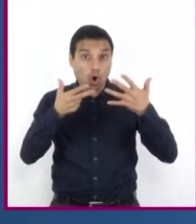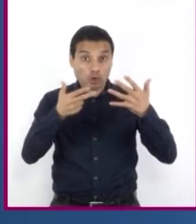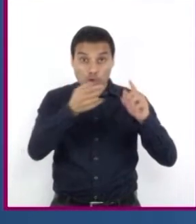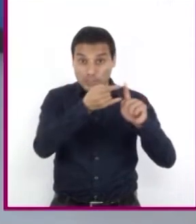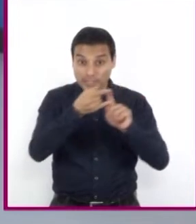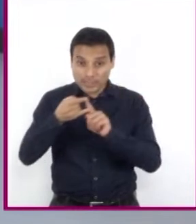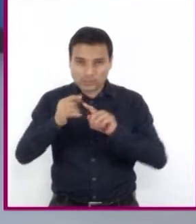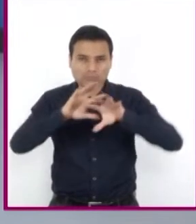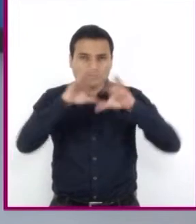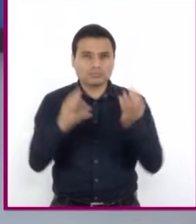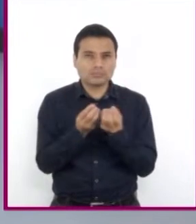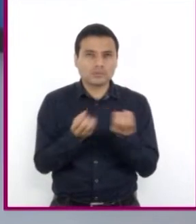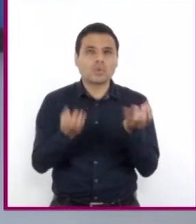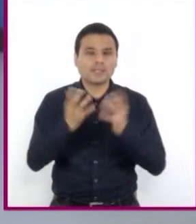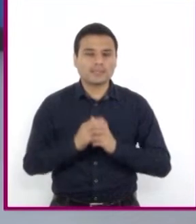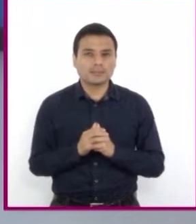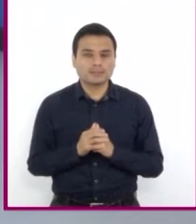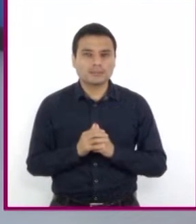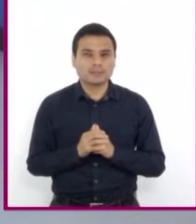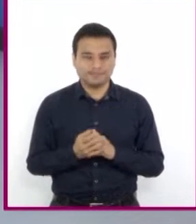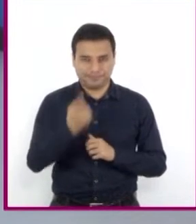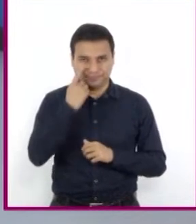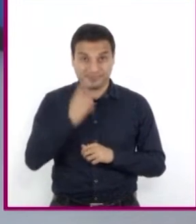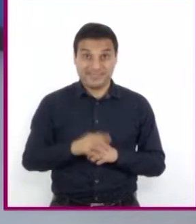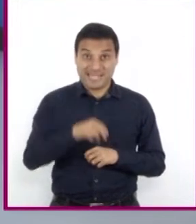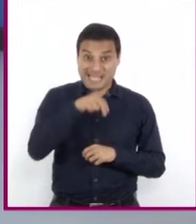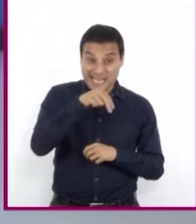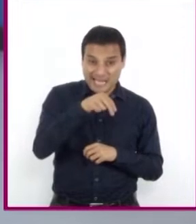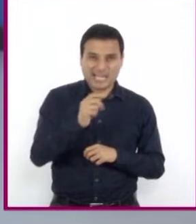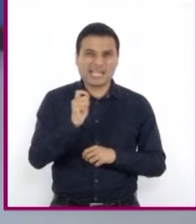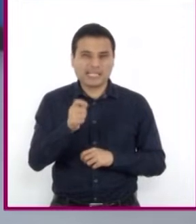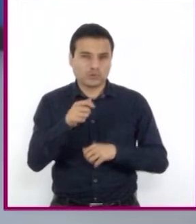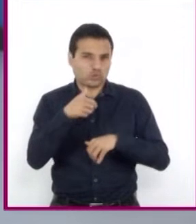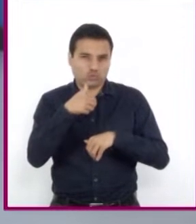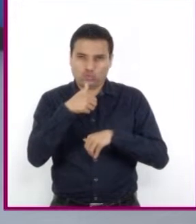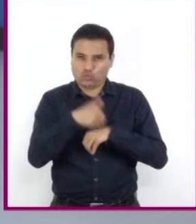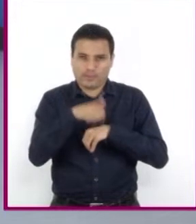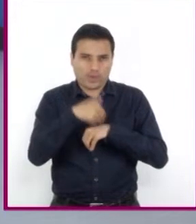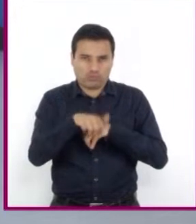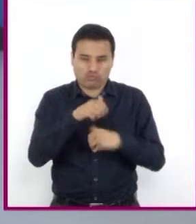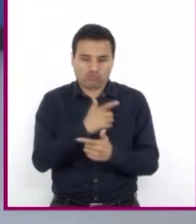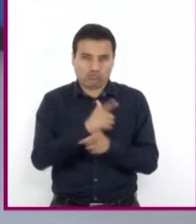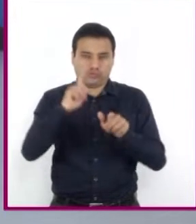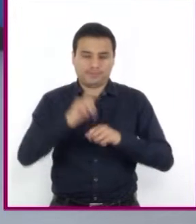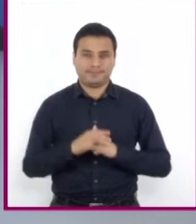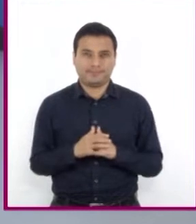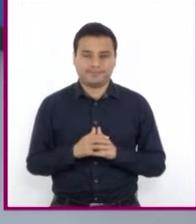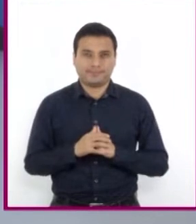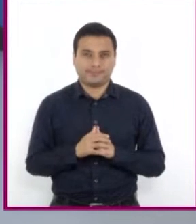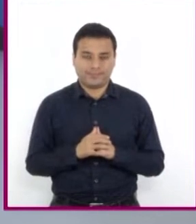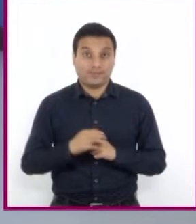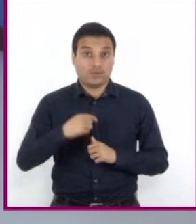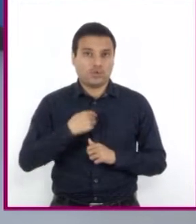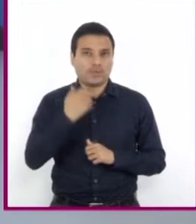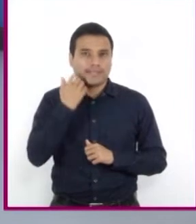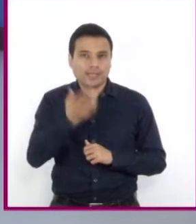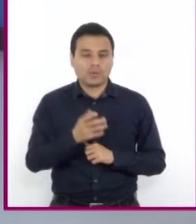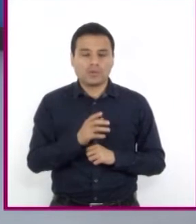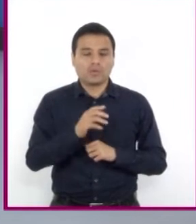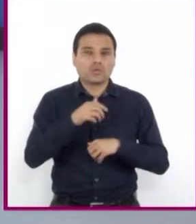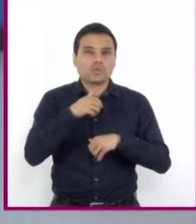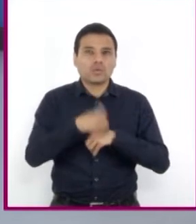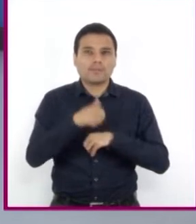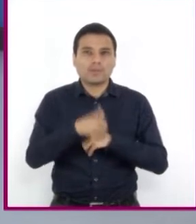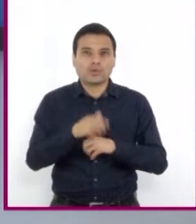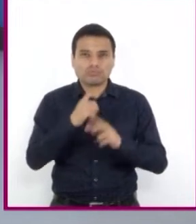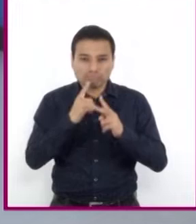lado? Si llamamos n a cualquier término de la sucesión y sabemos que para obtener el siguiente término se